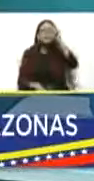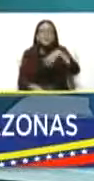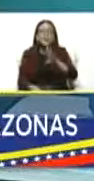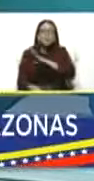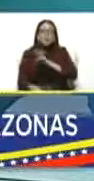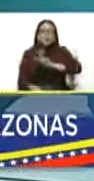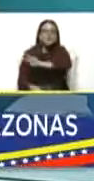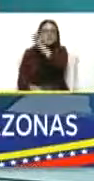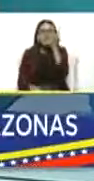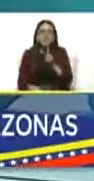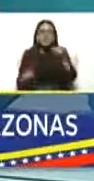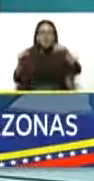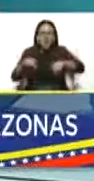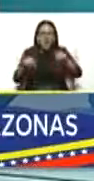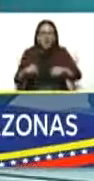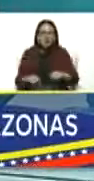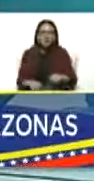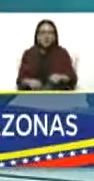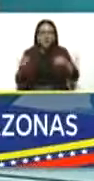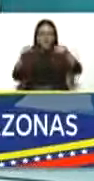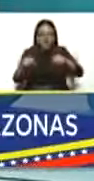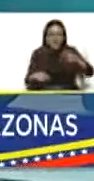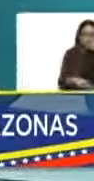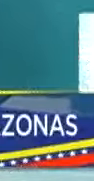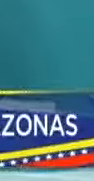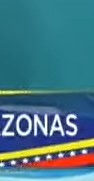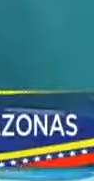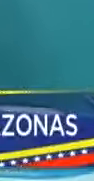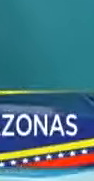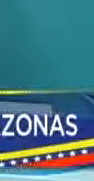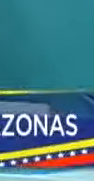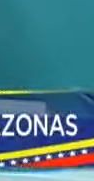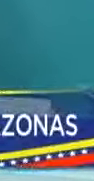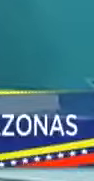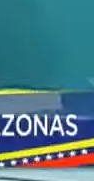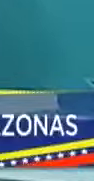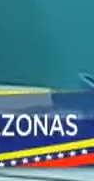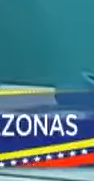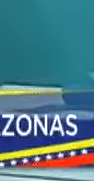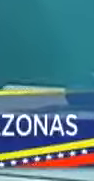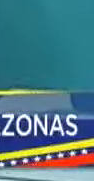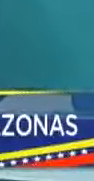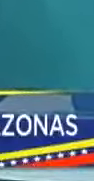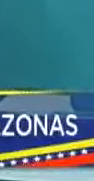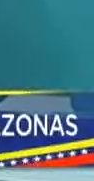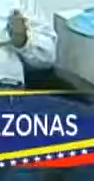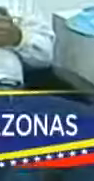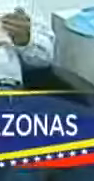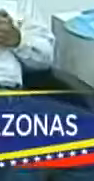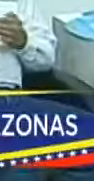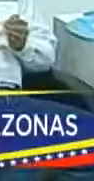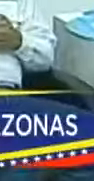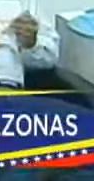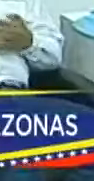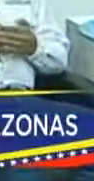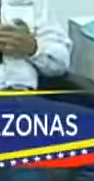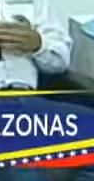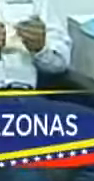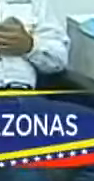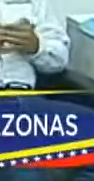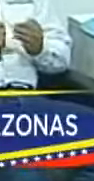Puerto Ayacucho instalemos un poderoso centro científico de investigación para la atención de